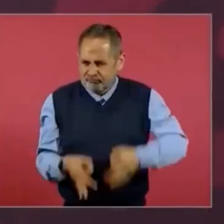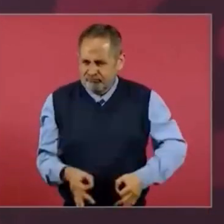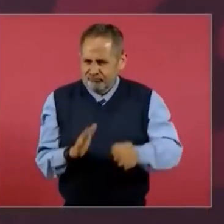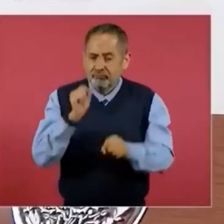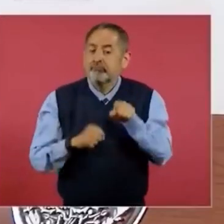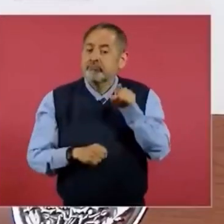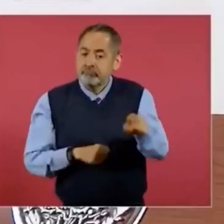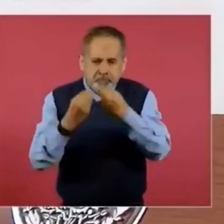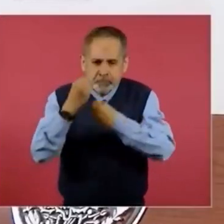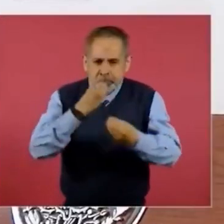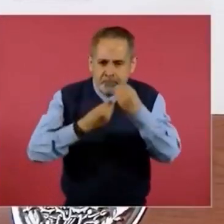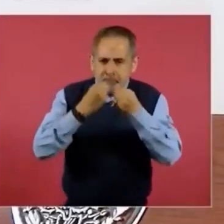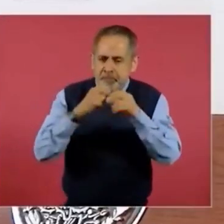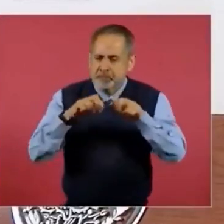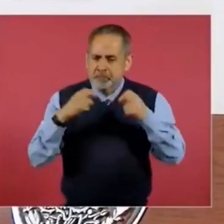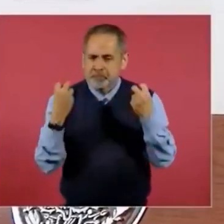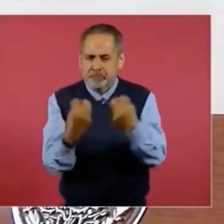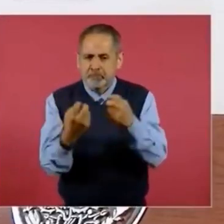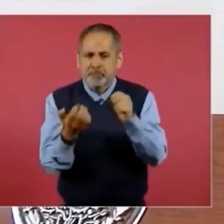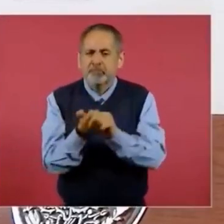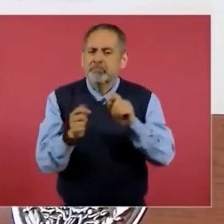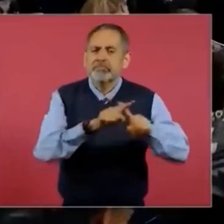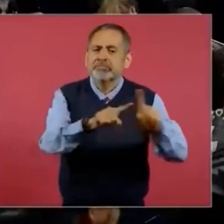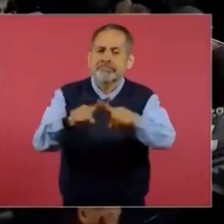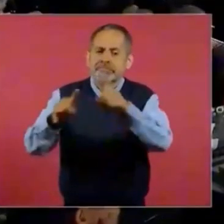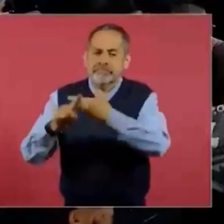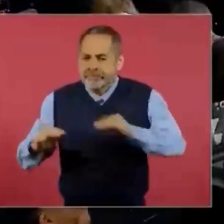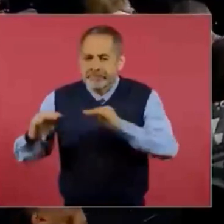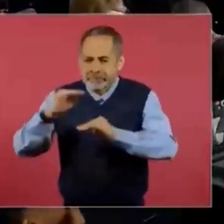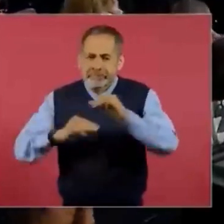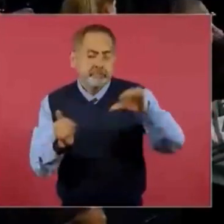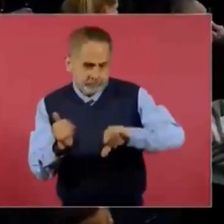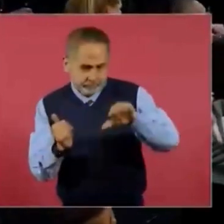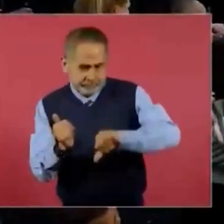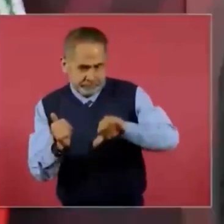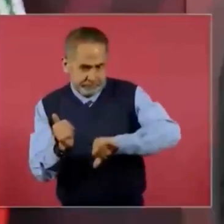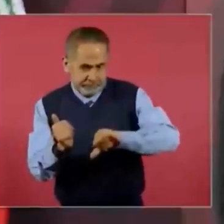tener una cena con todos los presidentes, primeros ministros, hoy.